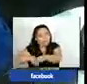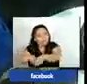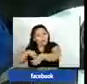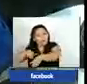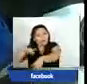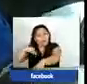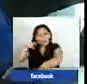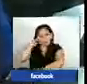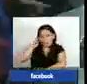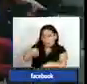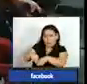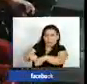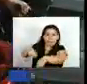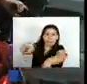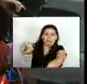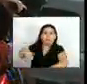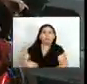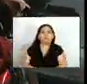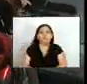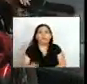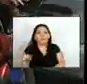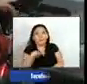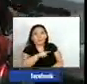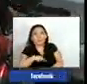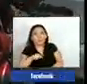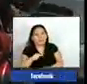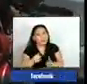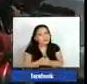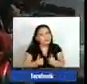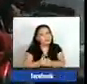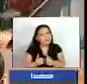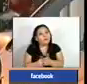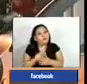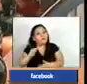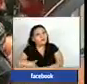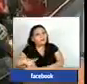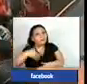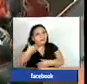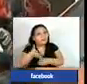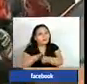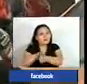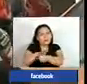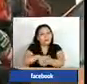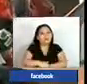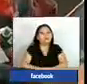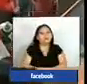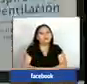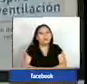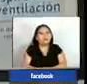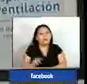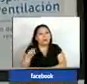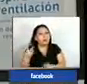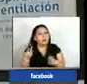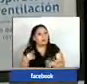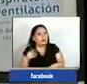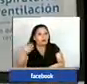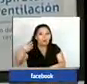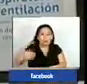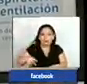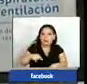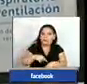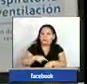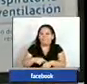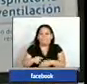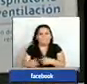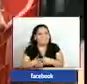cola, si se fijan, está larga. Parte de los efectos indirectos de la pandemia del COVID-19, cuando el tiempo y el precio a veces